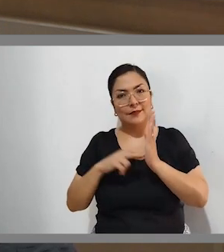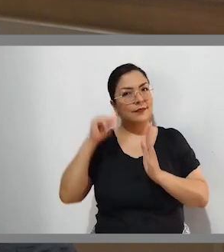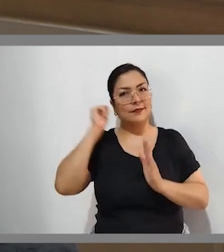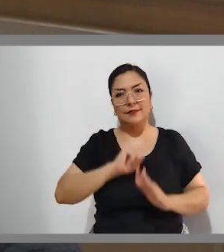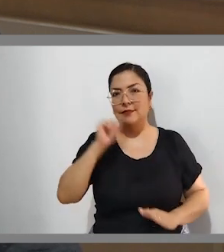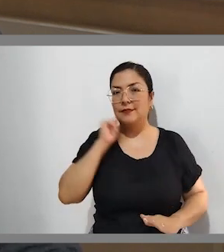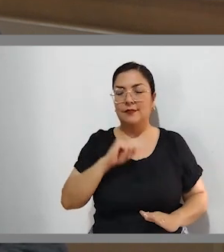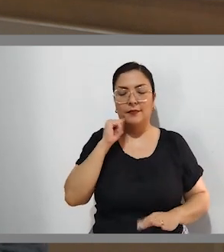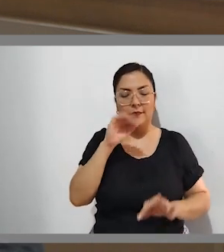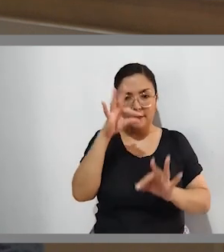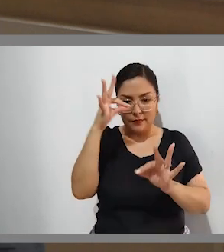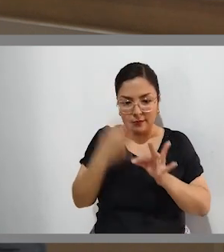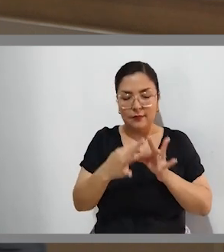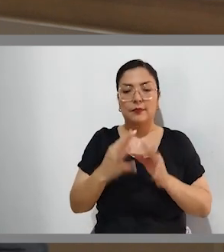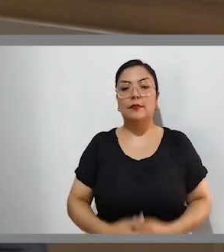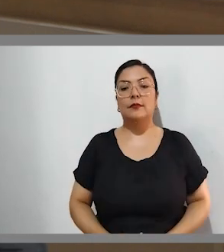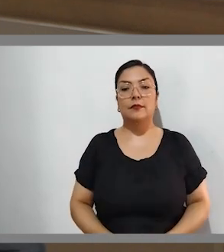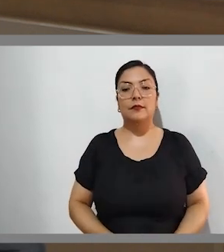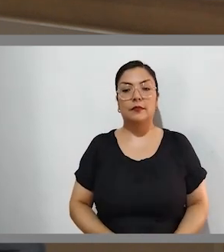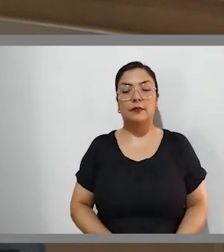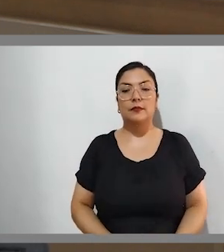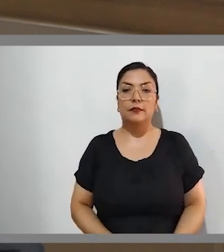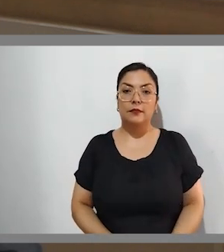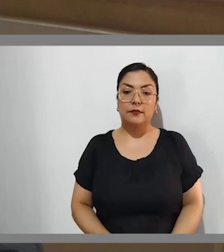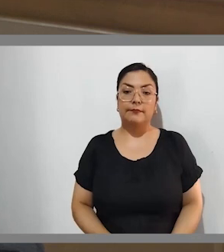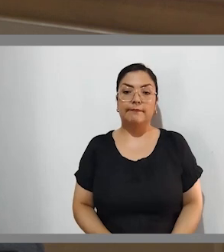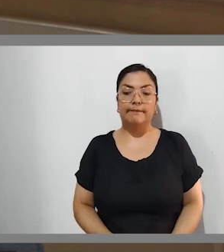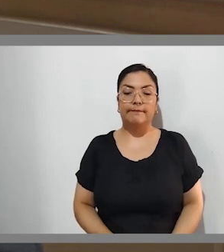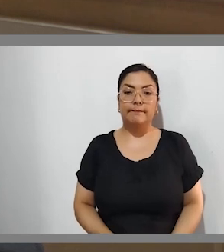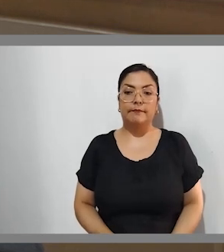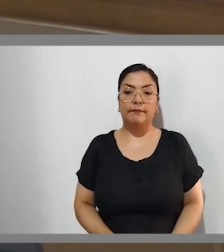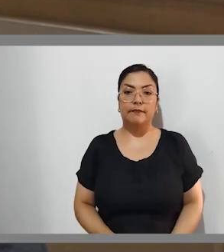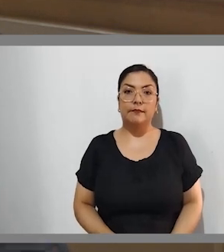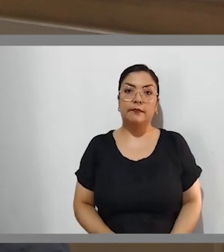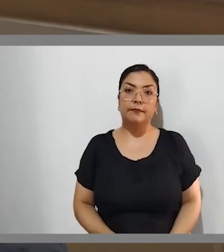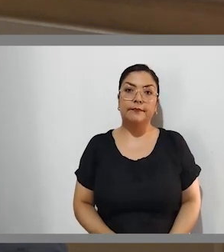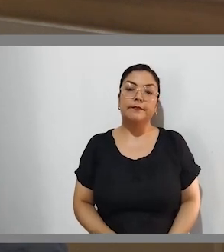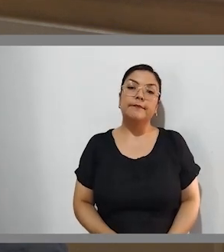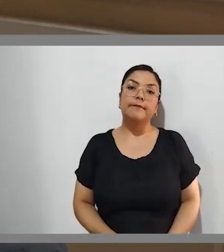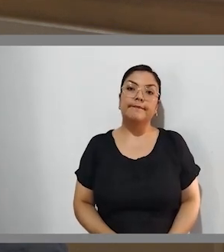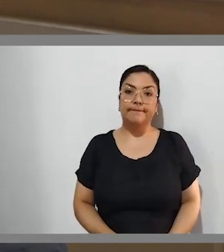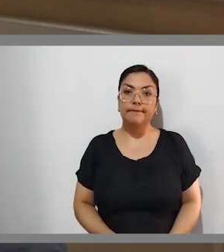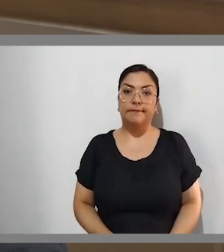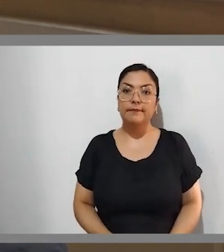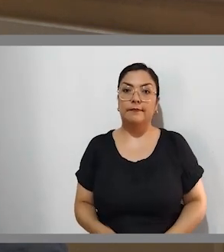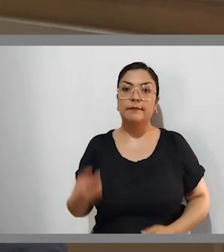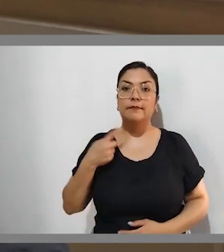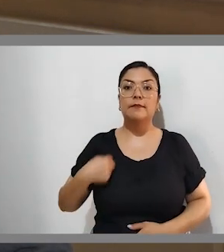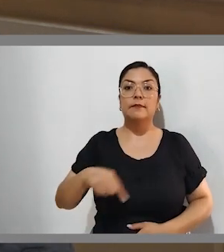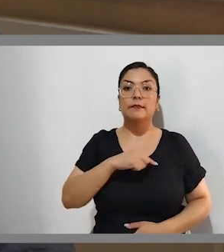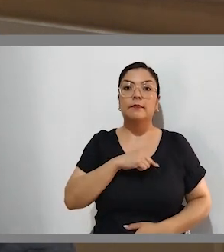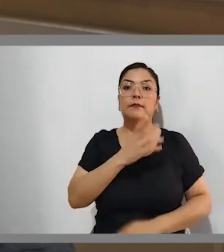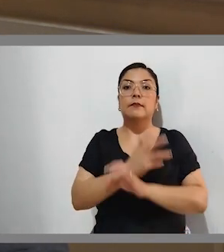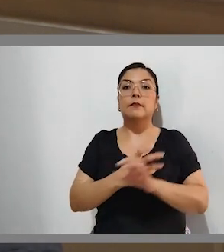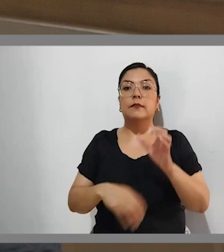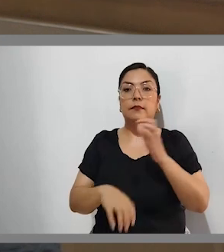tiempo y forma de este tipo de casillas. Hay que recordar que los mecanismos de recolección son aprobados y en su